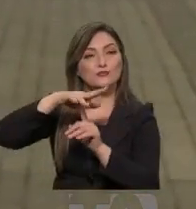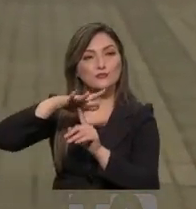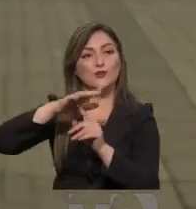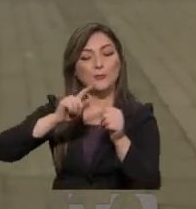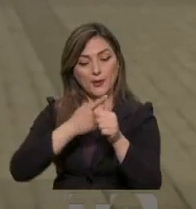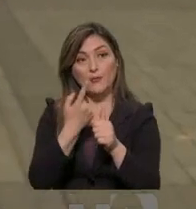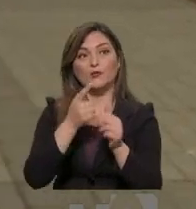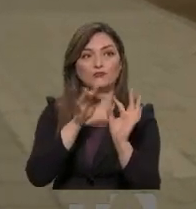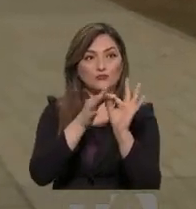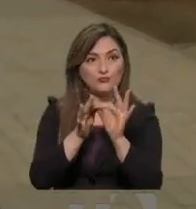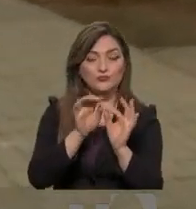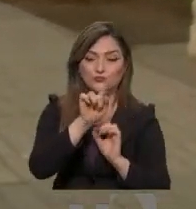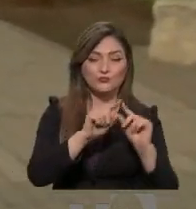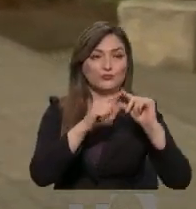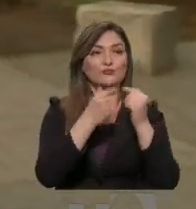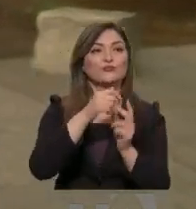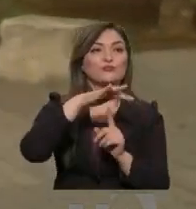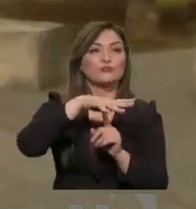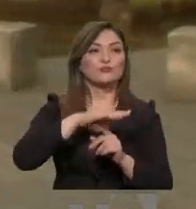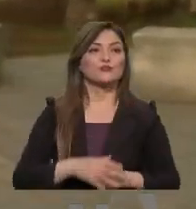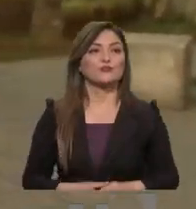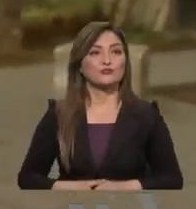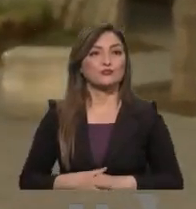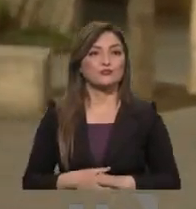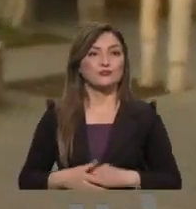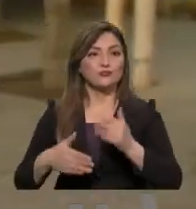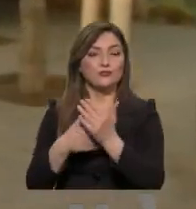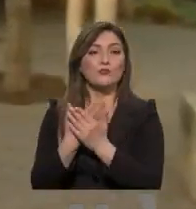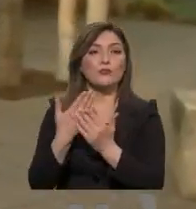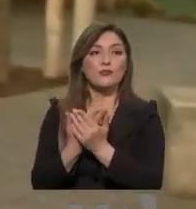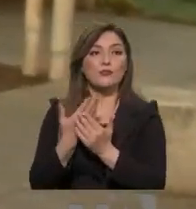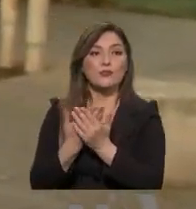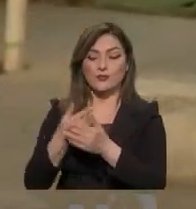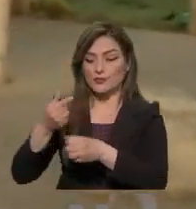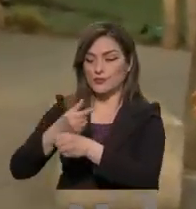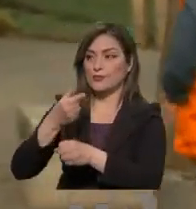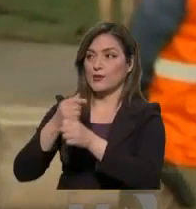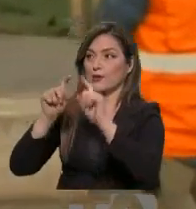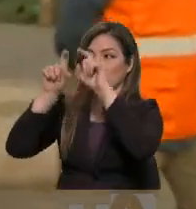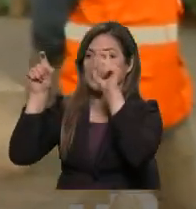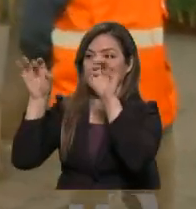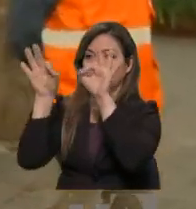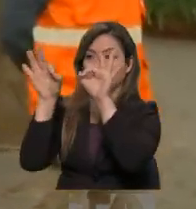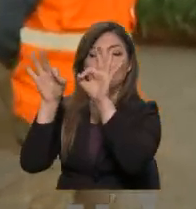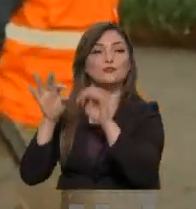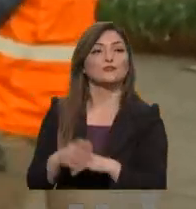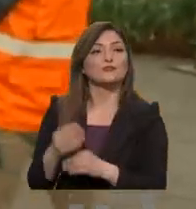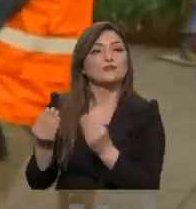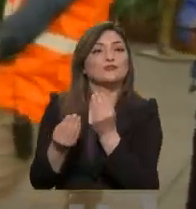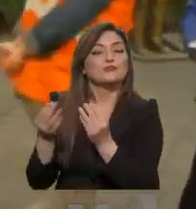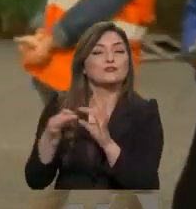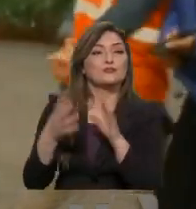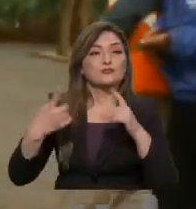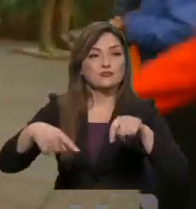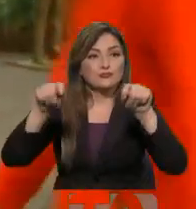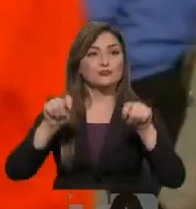hacer esta primera intervención. Adicionalmente, también con la nueva gerencia de la empresa eléctrica Quito, estamos haciendo convenios